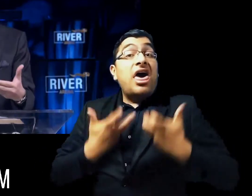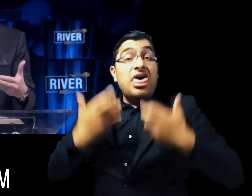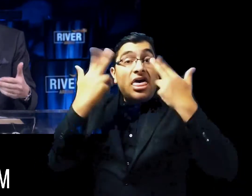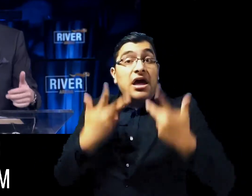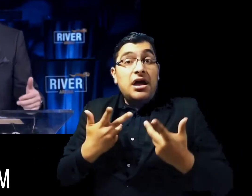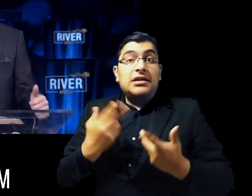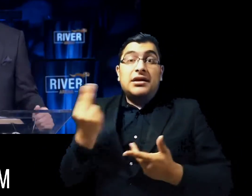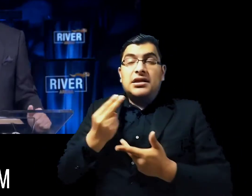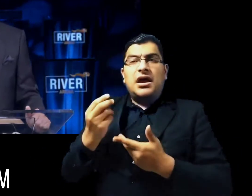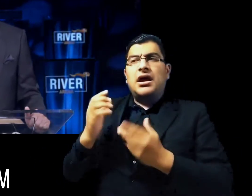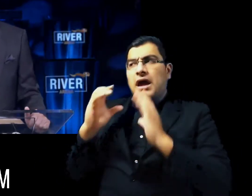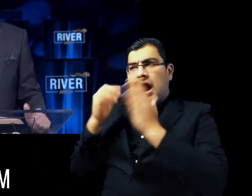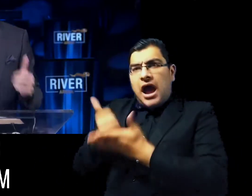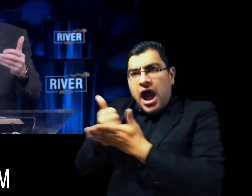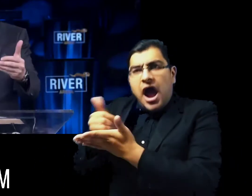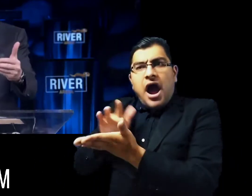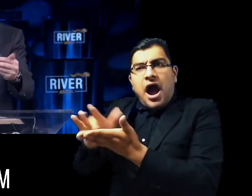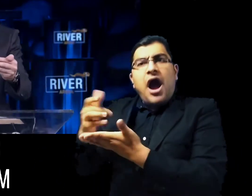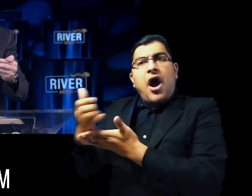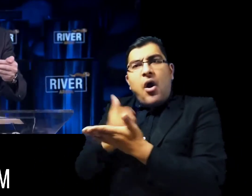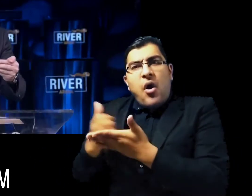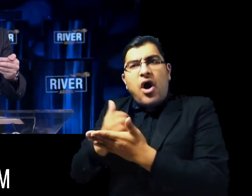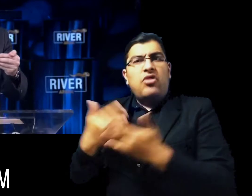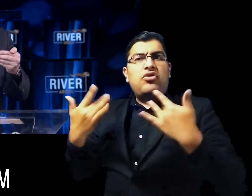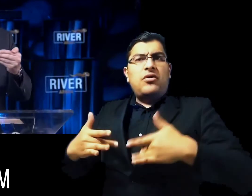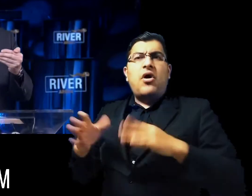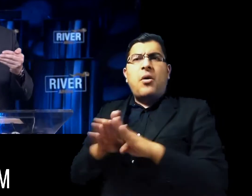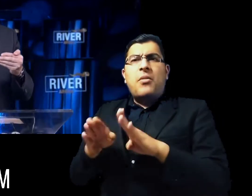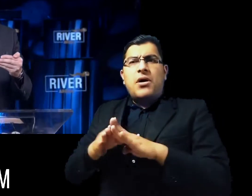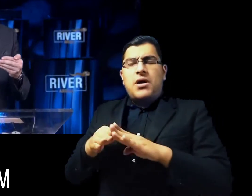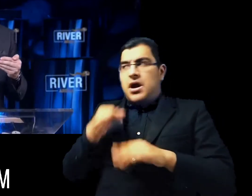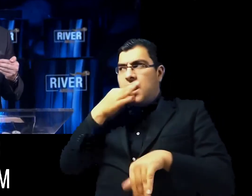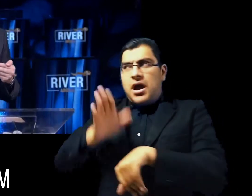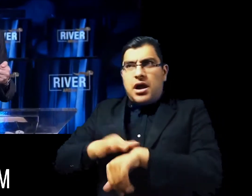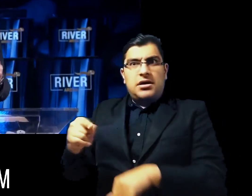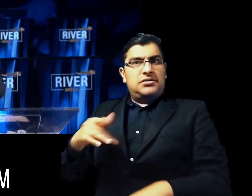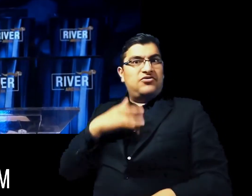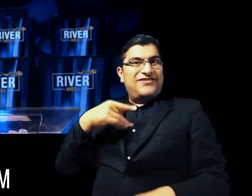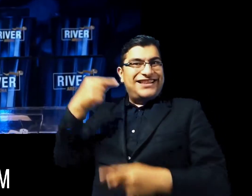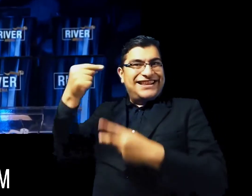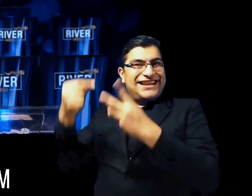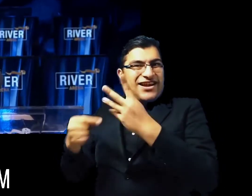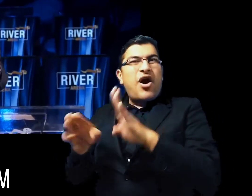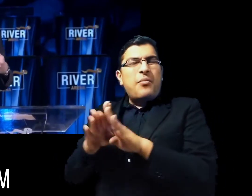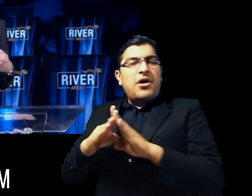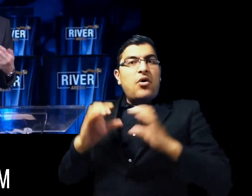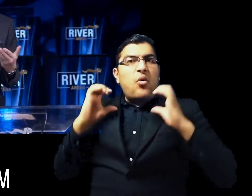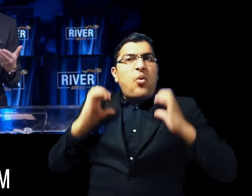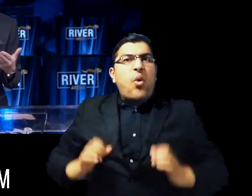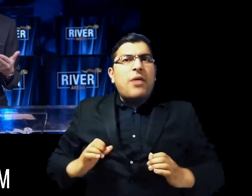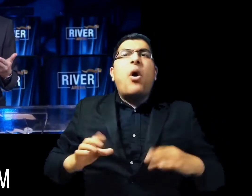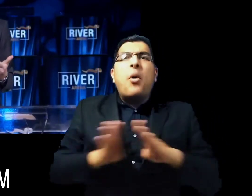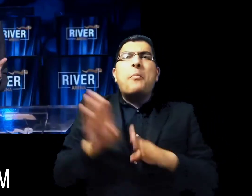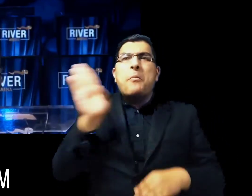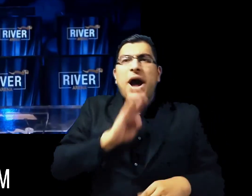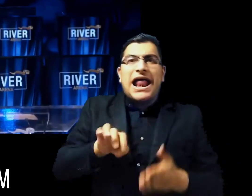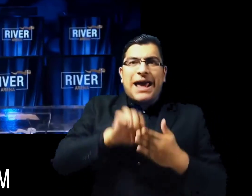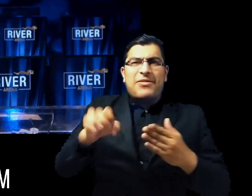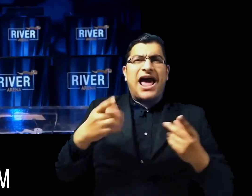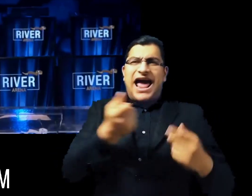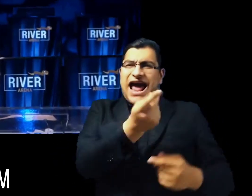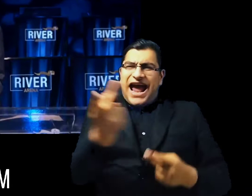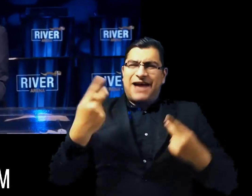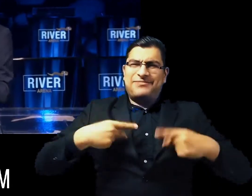causa del dolor. Un síntoma es un anuncio al cuerpo que algo anda mal. De hecho, hay médicos que no